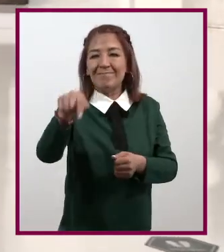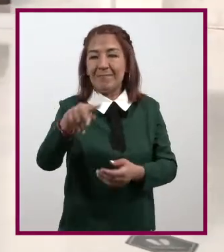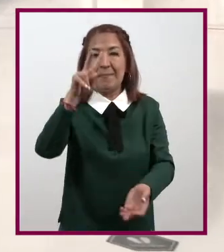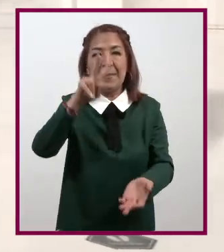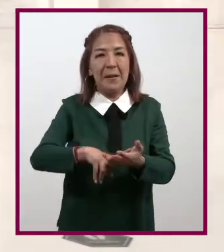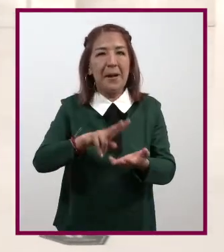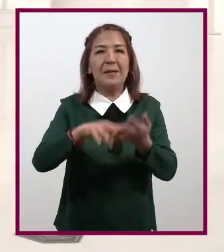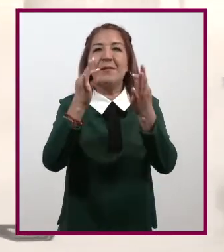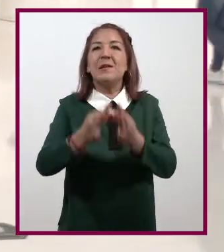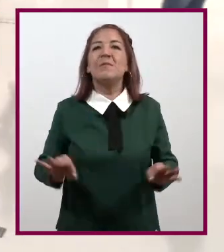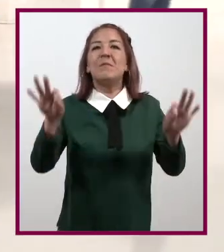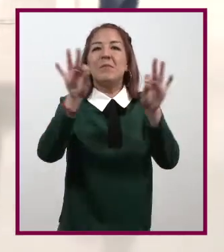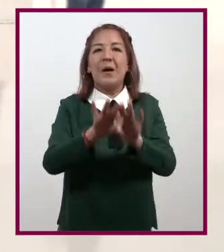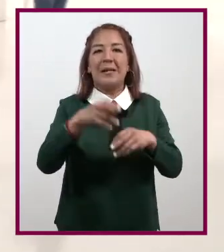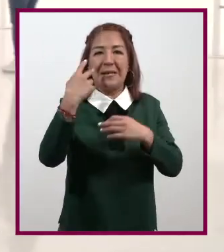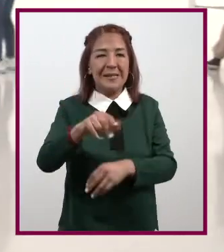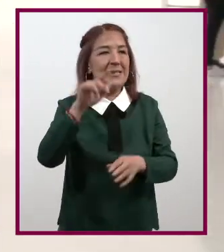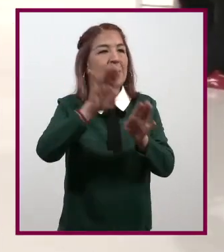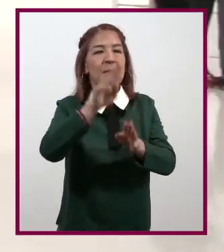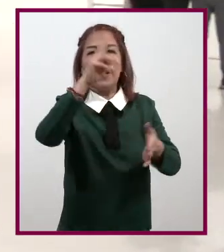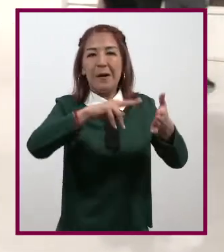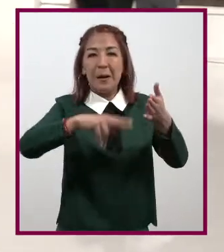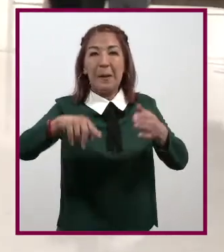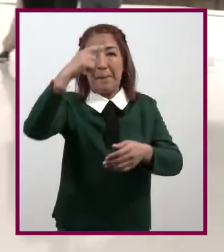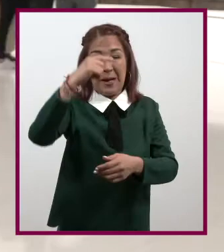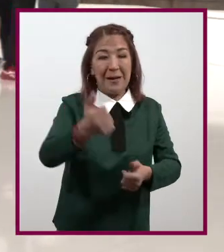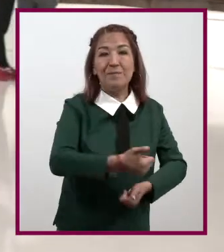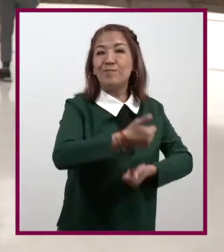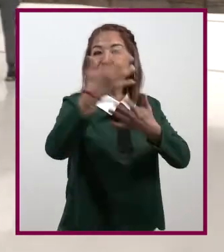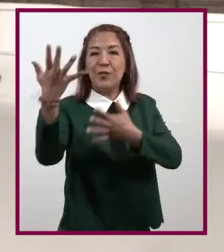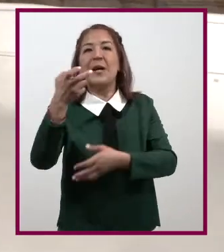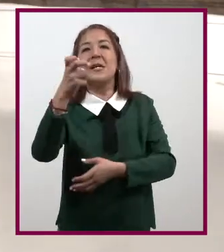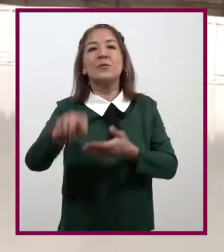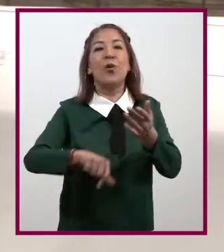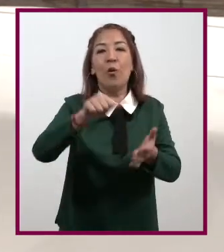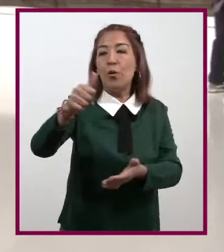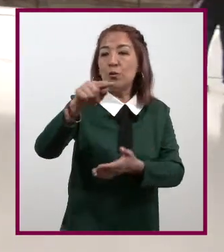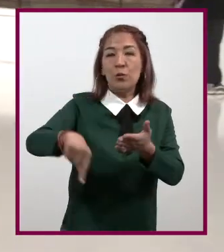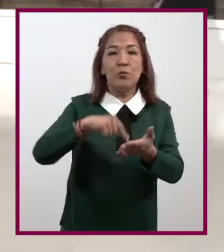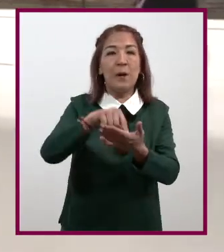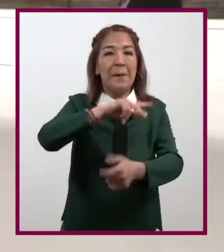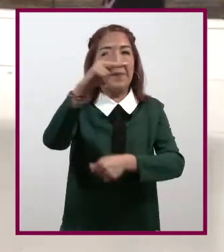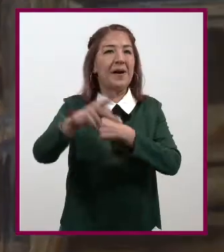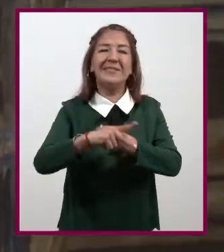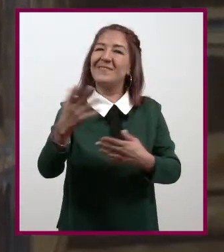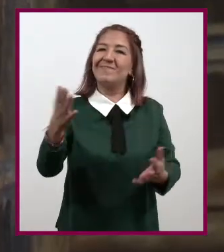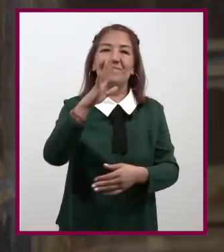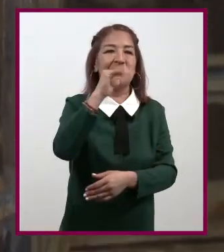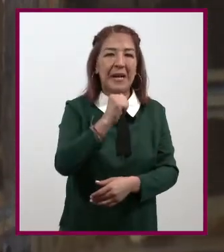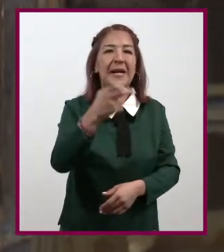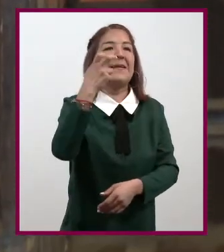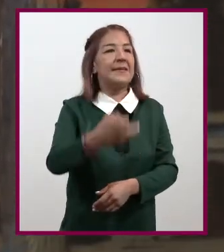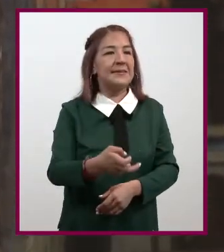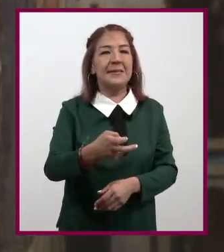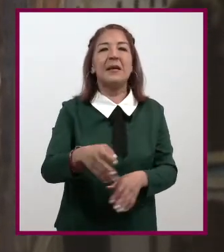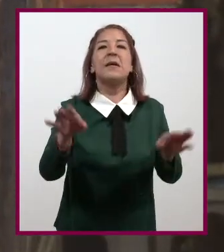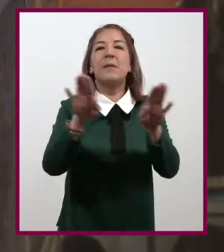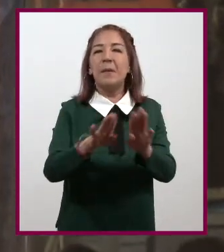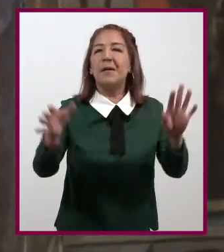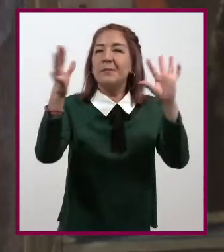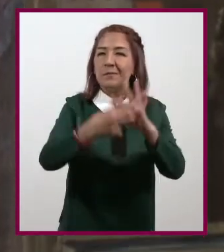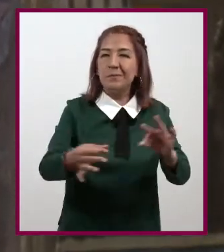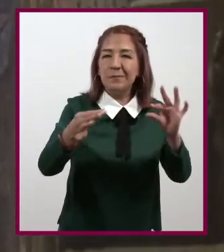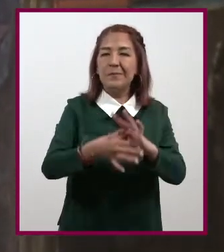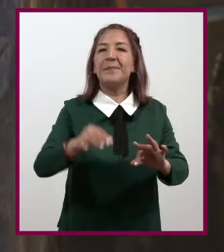valor simbólico de tal relevancia salir del país. Y en ese sentido, hubo un